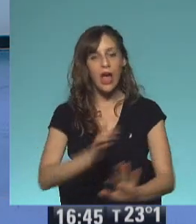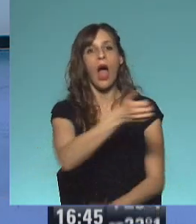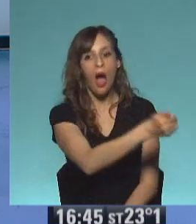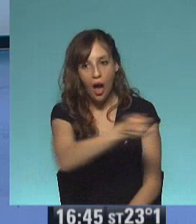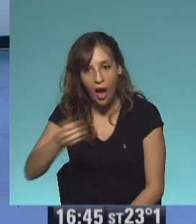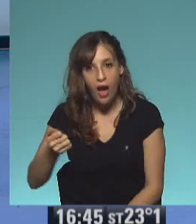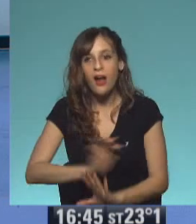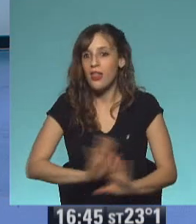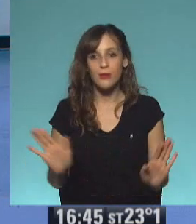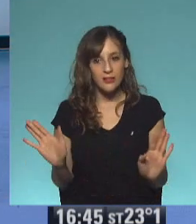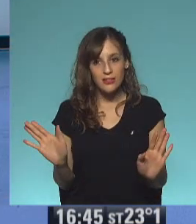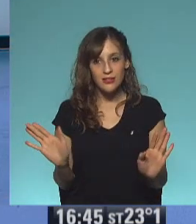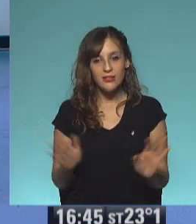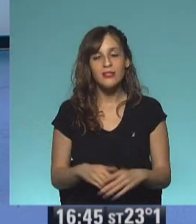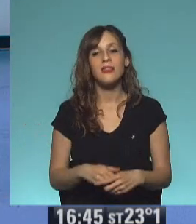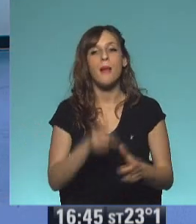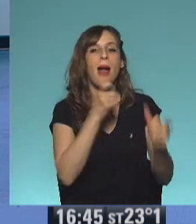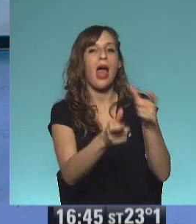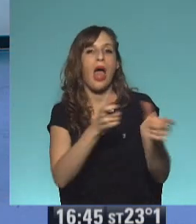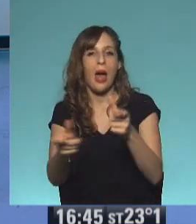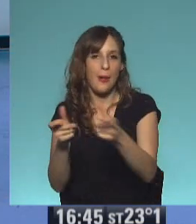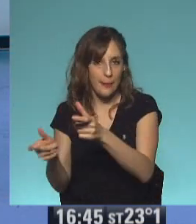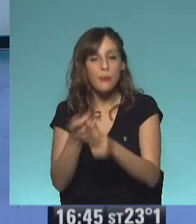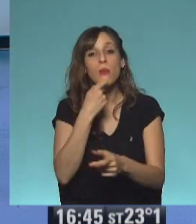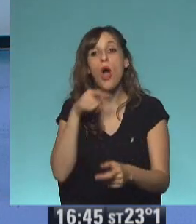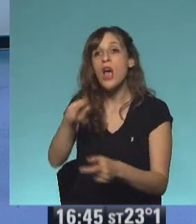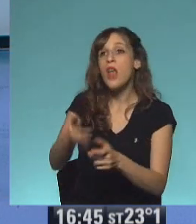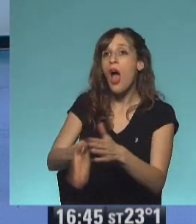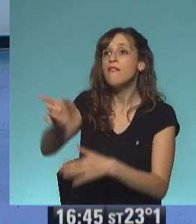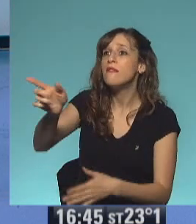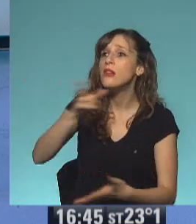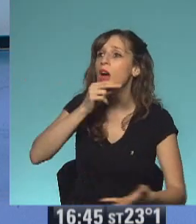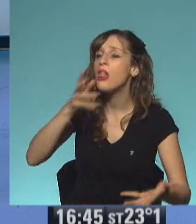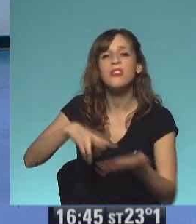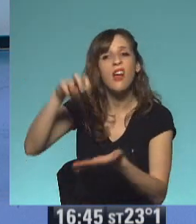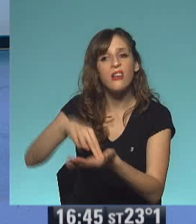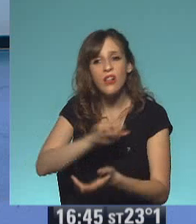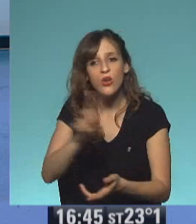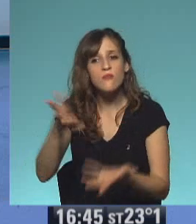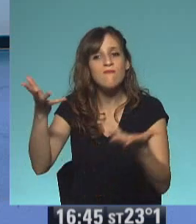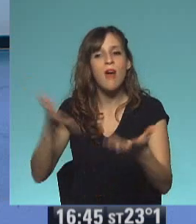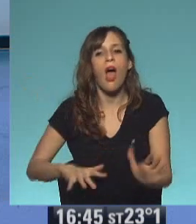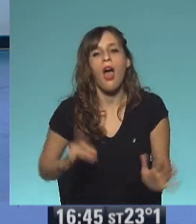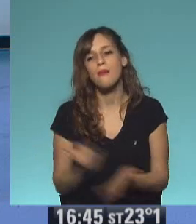caramba arranca la casa para allá a nada nada para saltar a